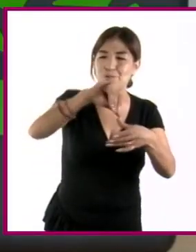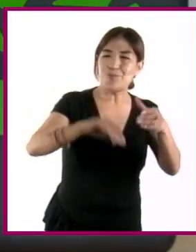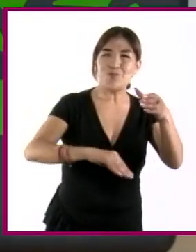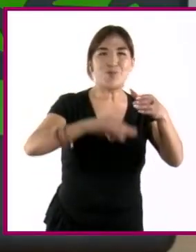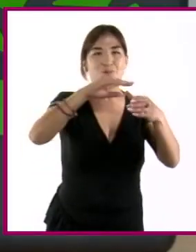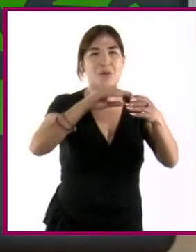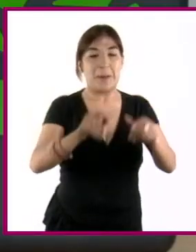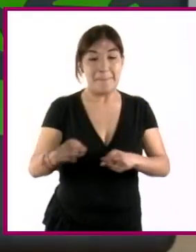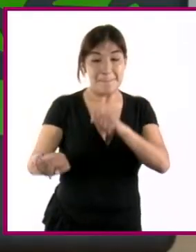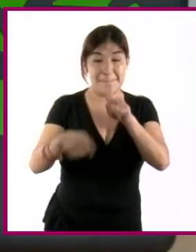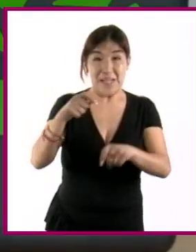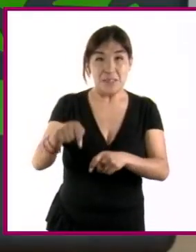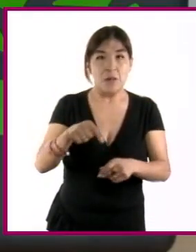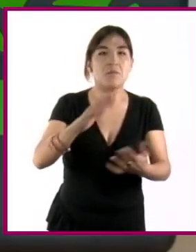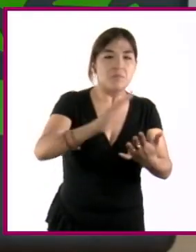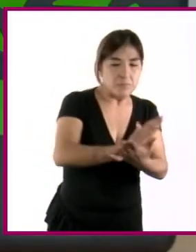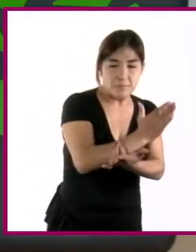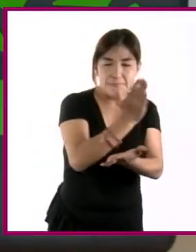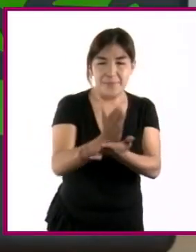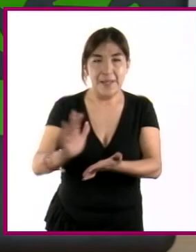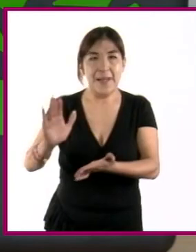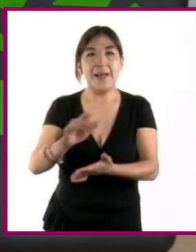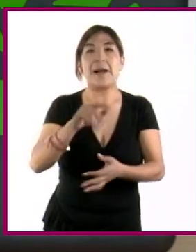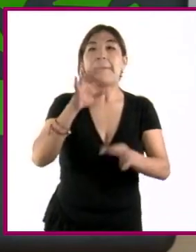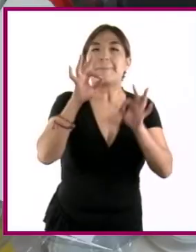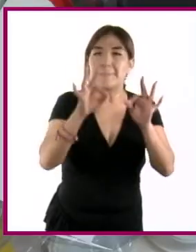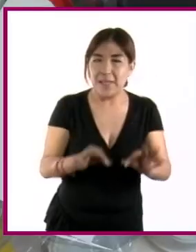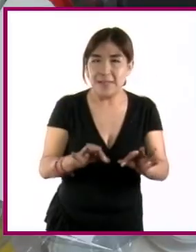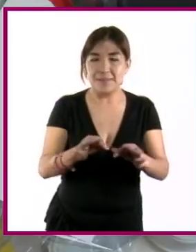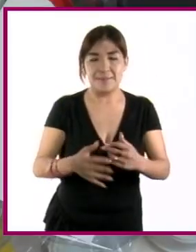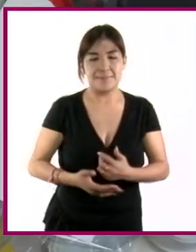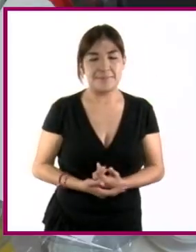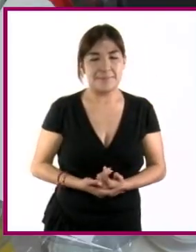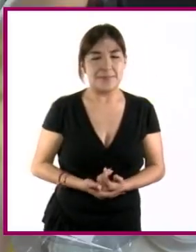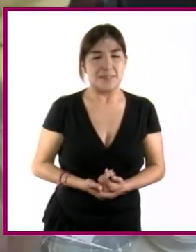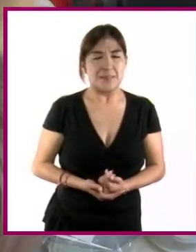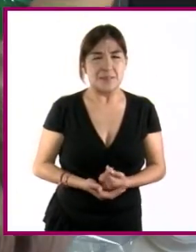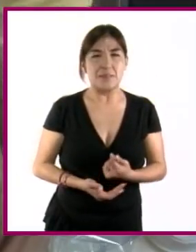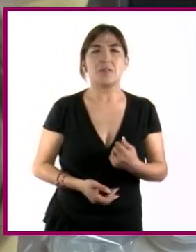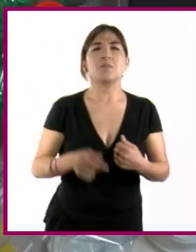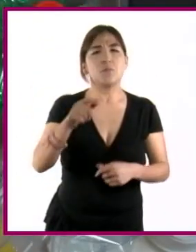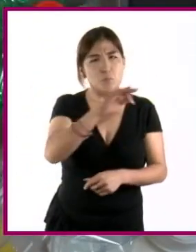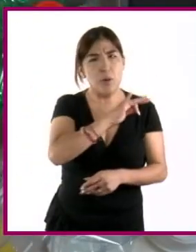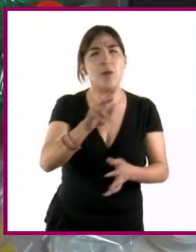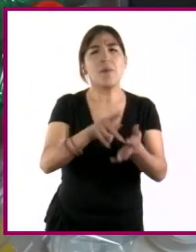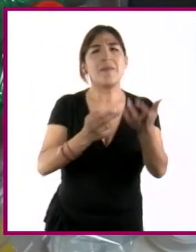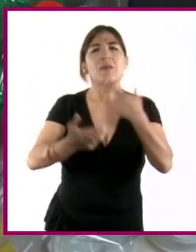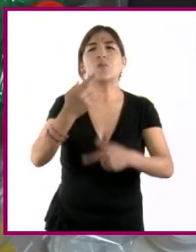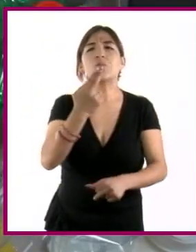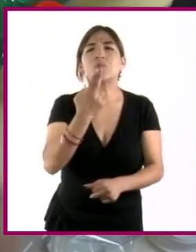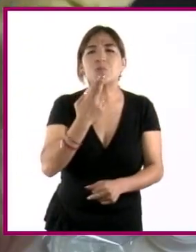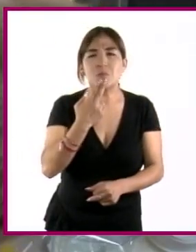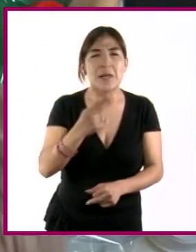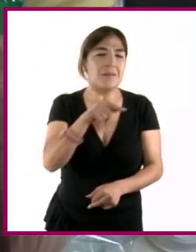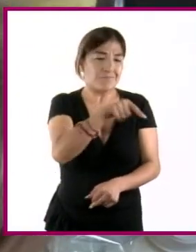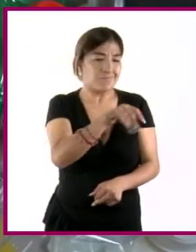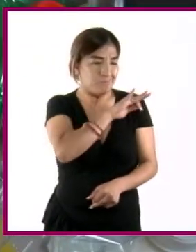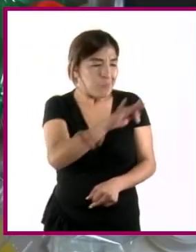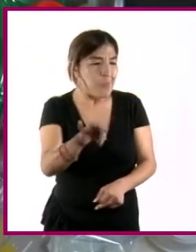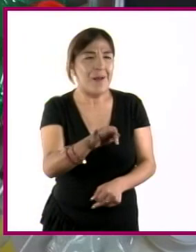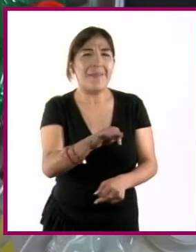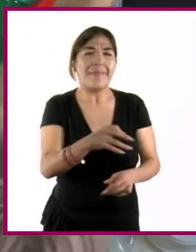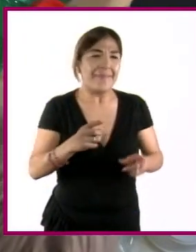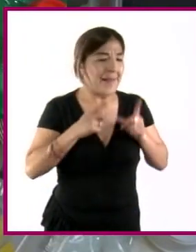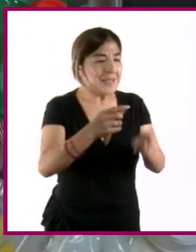los plásticos en los contenedores de reciclaje correcto. Apuesta por la reutilización y dale una segunda oportunidad